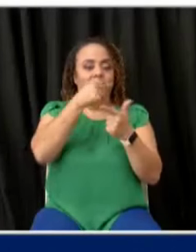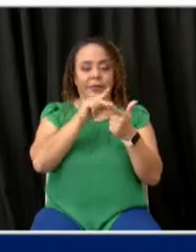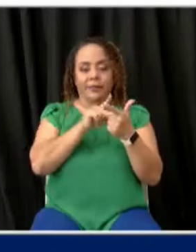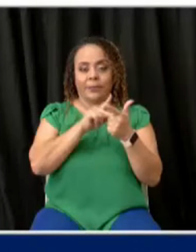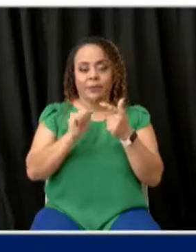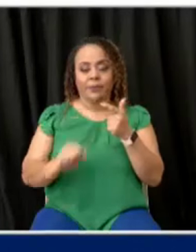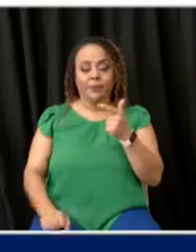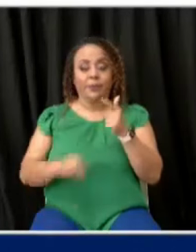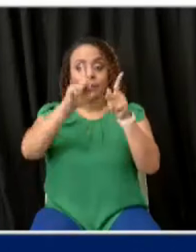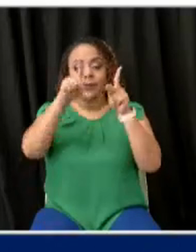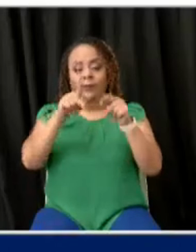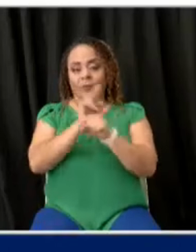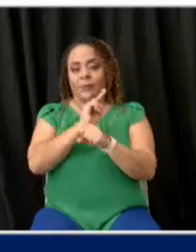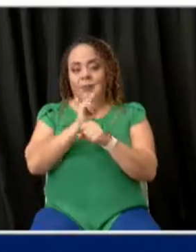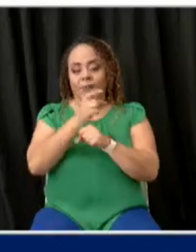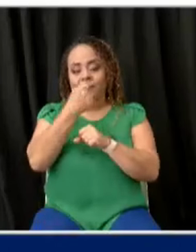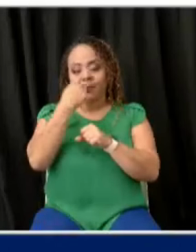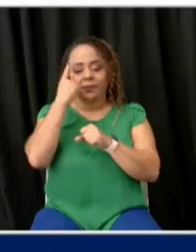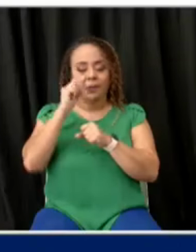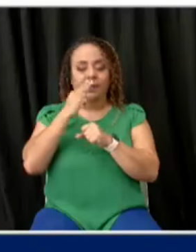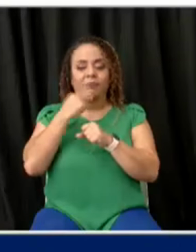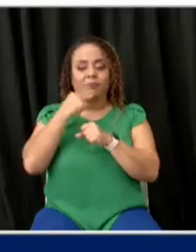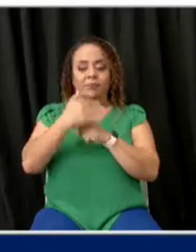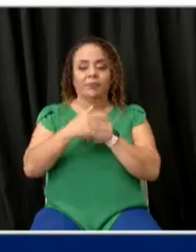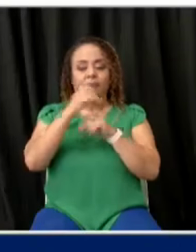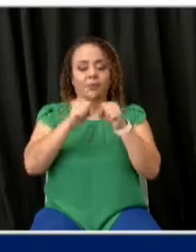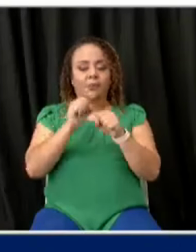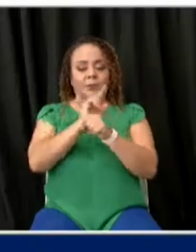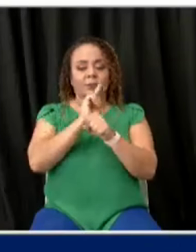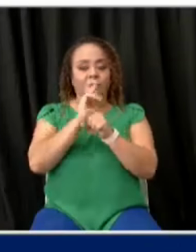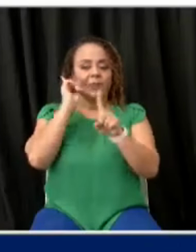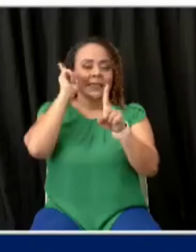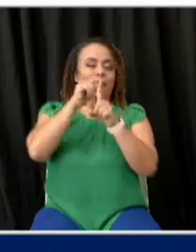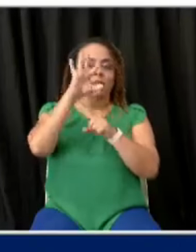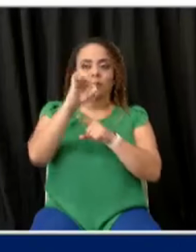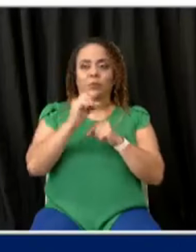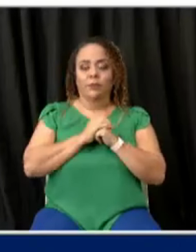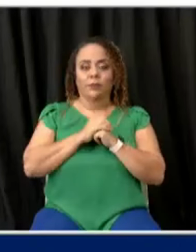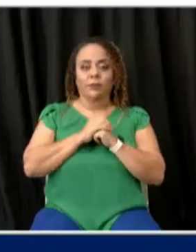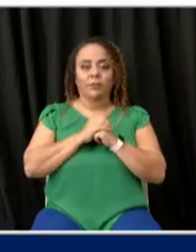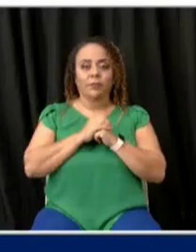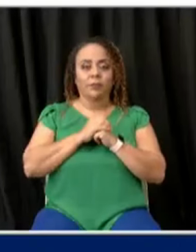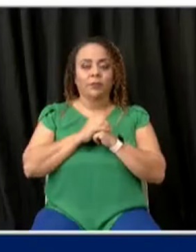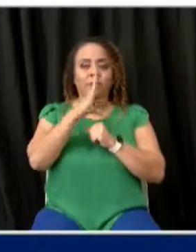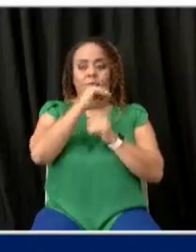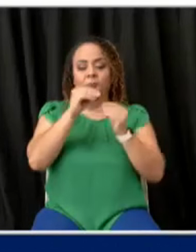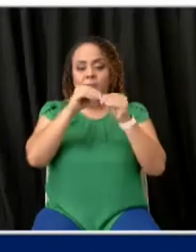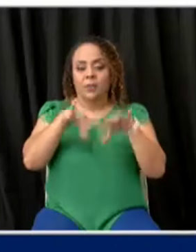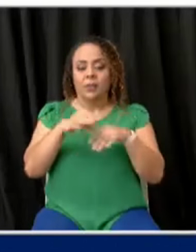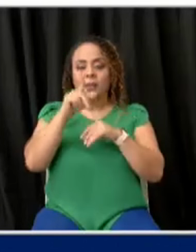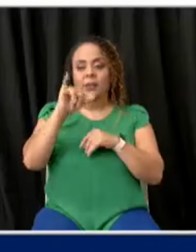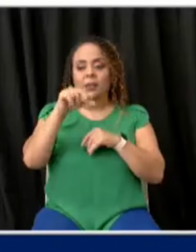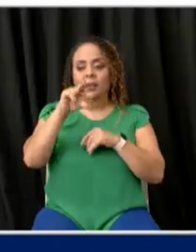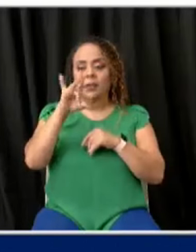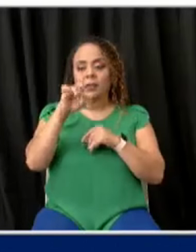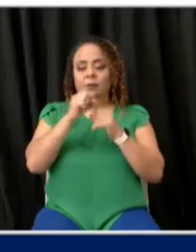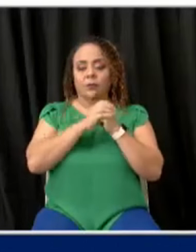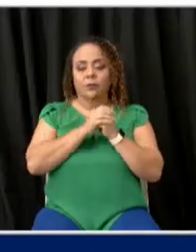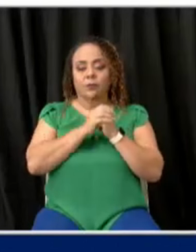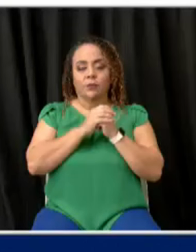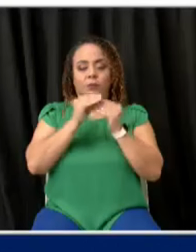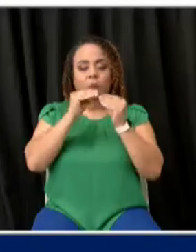Una persona que usa medicamentos, un hipertenso, puede usar medicamentos que son diuréticos. Los diuréticos hacen perder líquido, hacen perder sodio, hacen perder